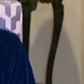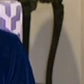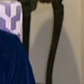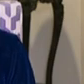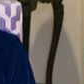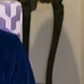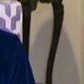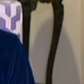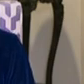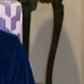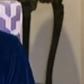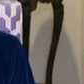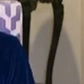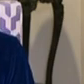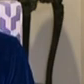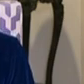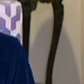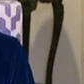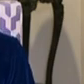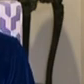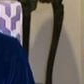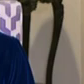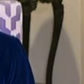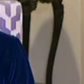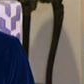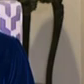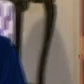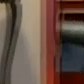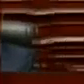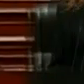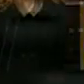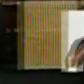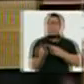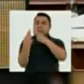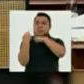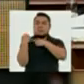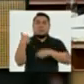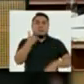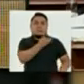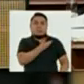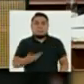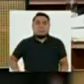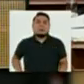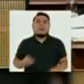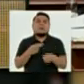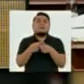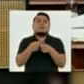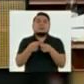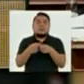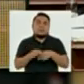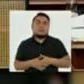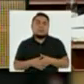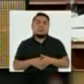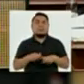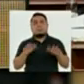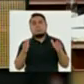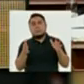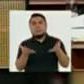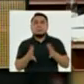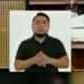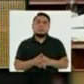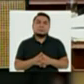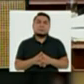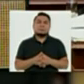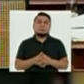bueno mire es totalmente anti popular el hecho de que yo reconocí ante la impopularidad es